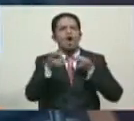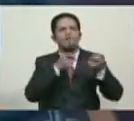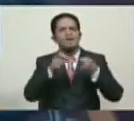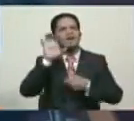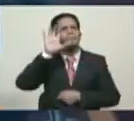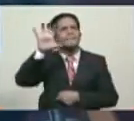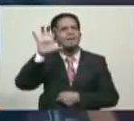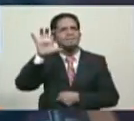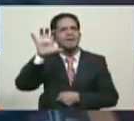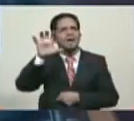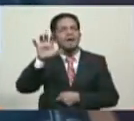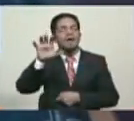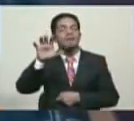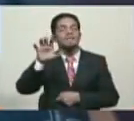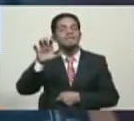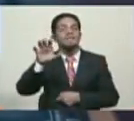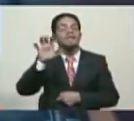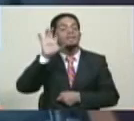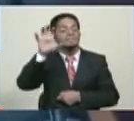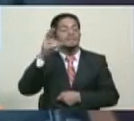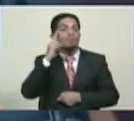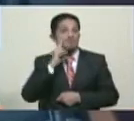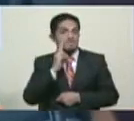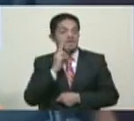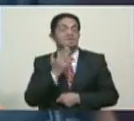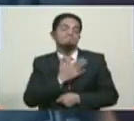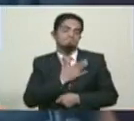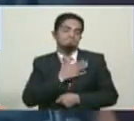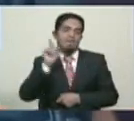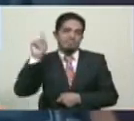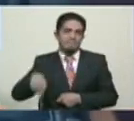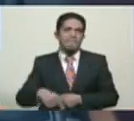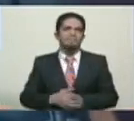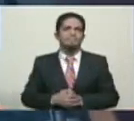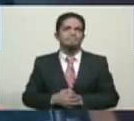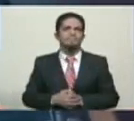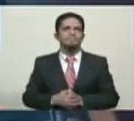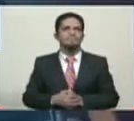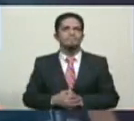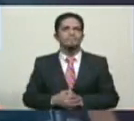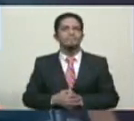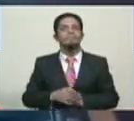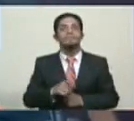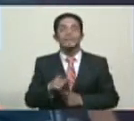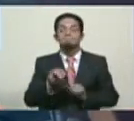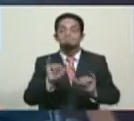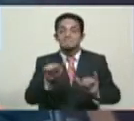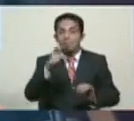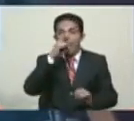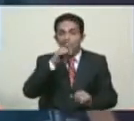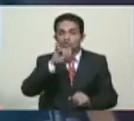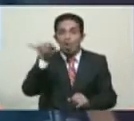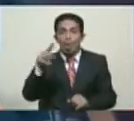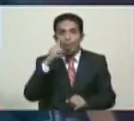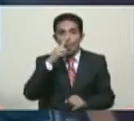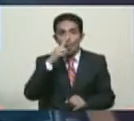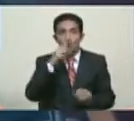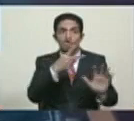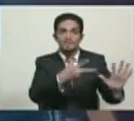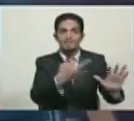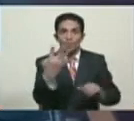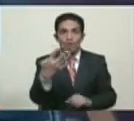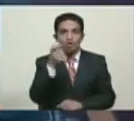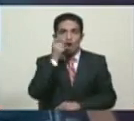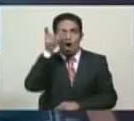del gran Bolívar y mía en último término. En junio del mismo año, ese mismo alférez